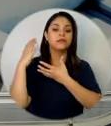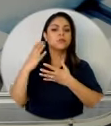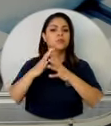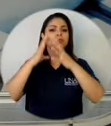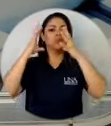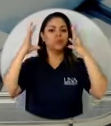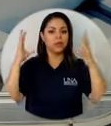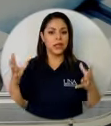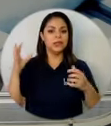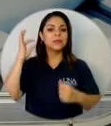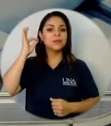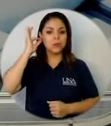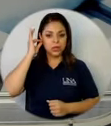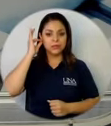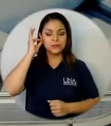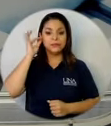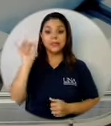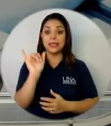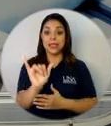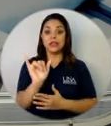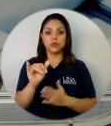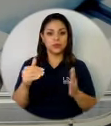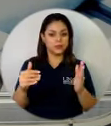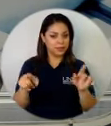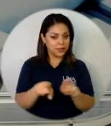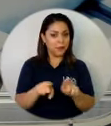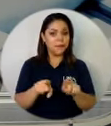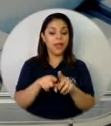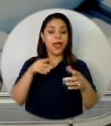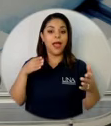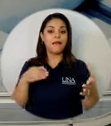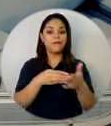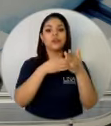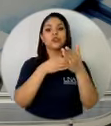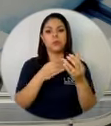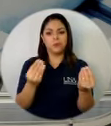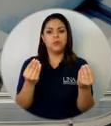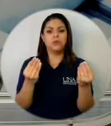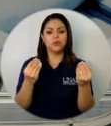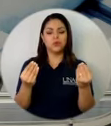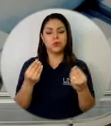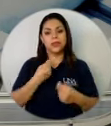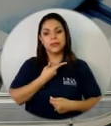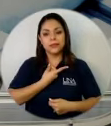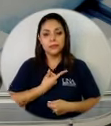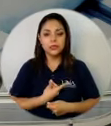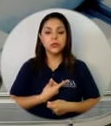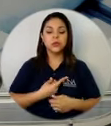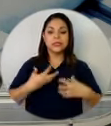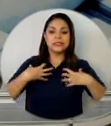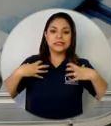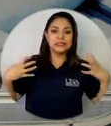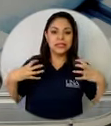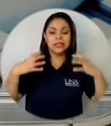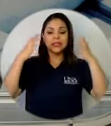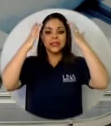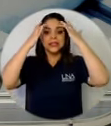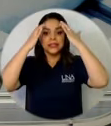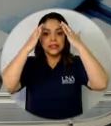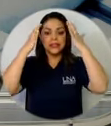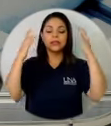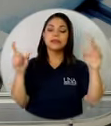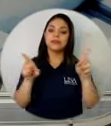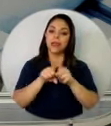bastante grande en las mujeres, y eso también les afectó mucho los indicadores también de depresión, de estrés,